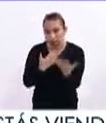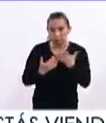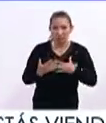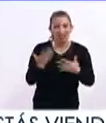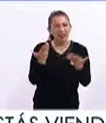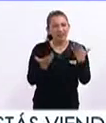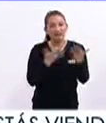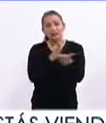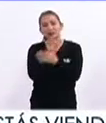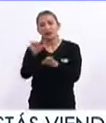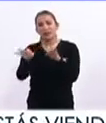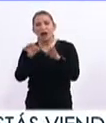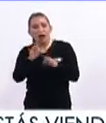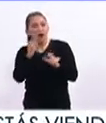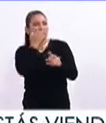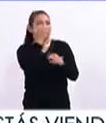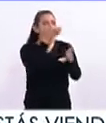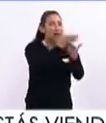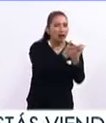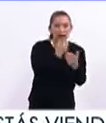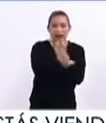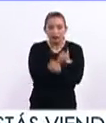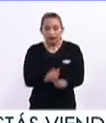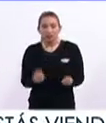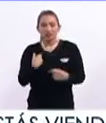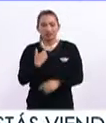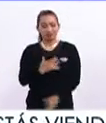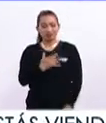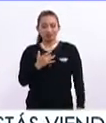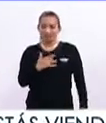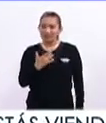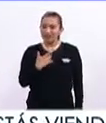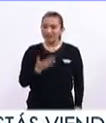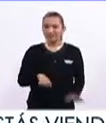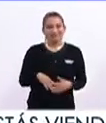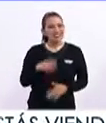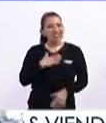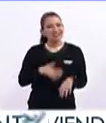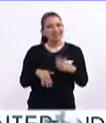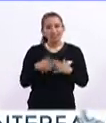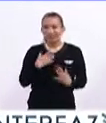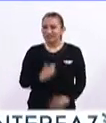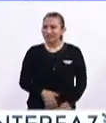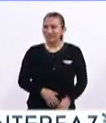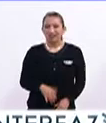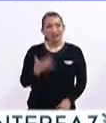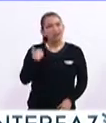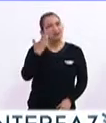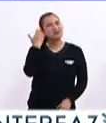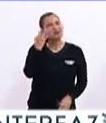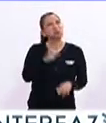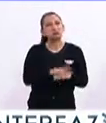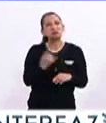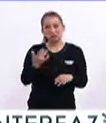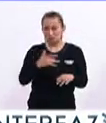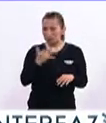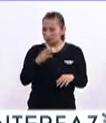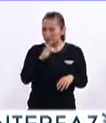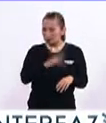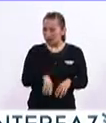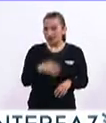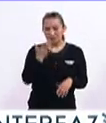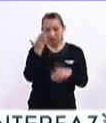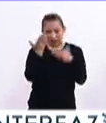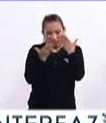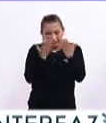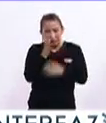que de pronto vamos al trabajo, vamos a la escuela, los niños, y resulta que están cansadísimos, que no entienden por qué no rinden,